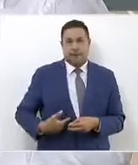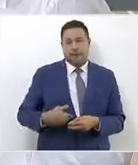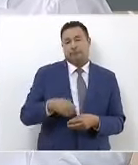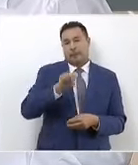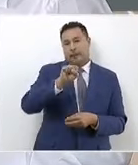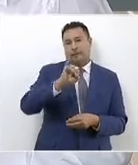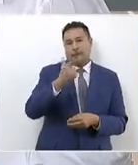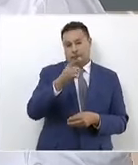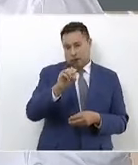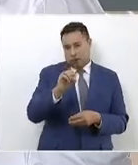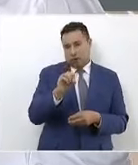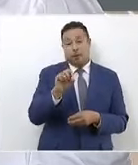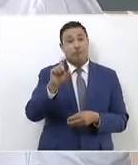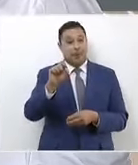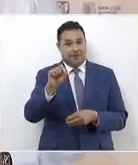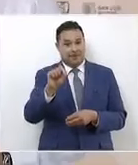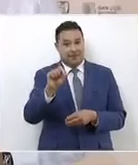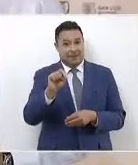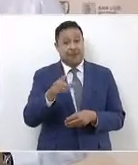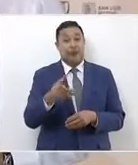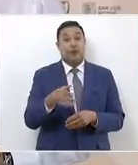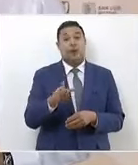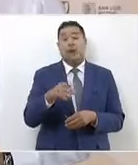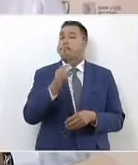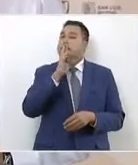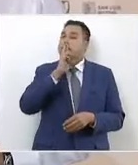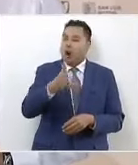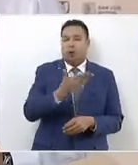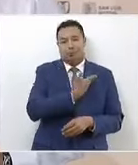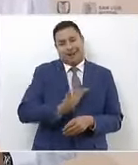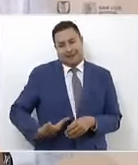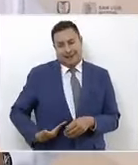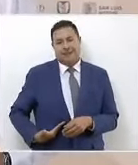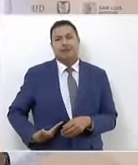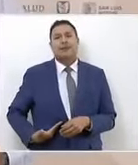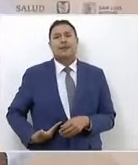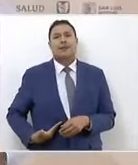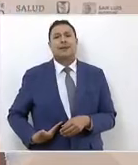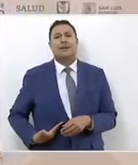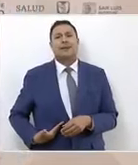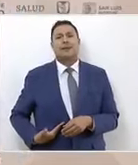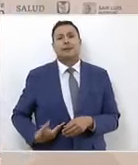XX, porque el mejor presidente de México